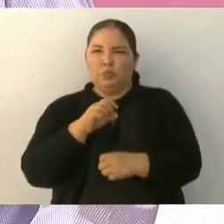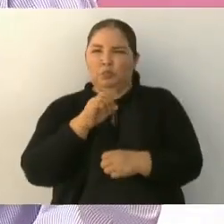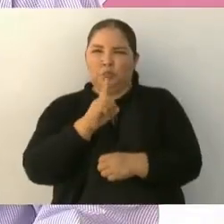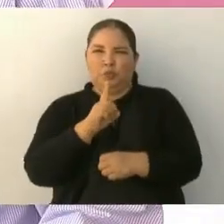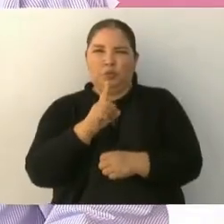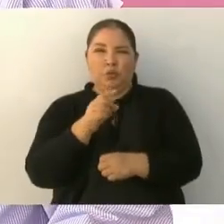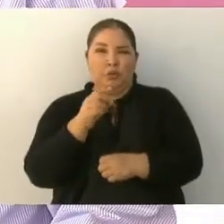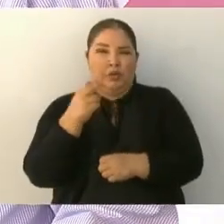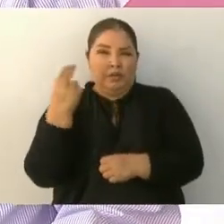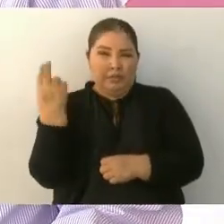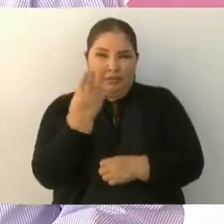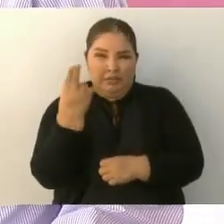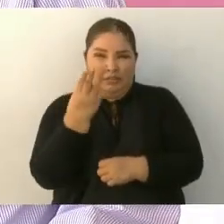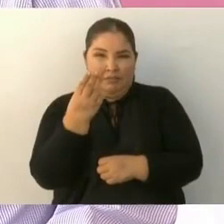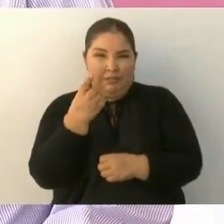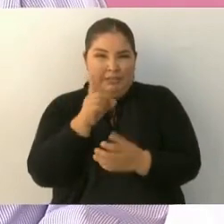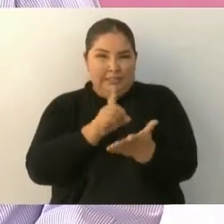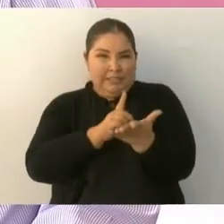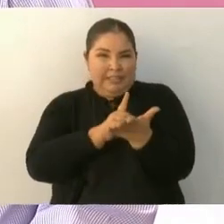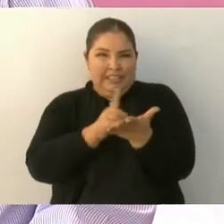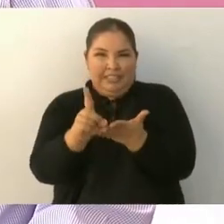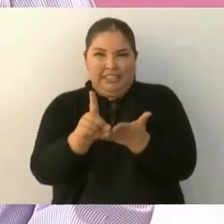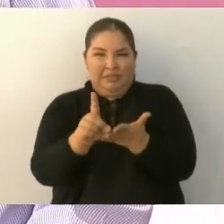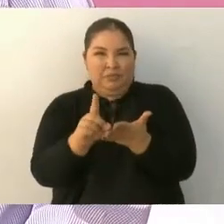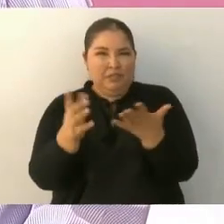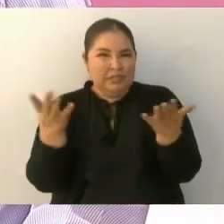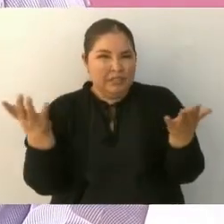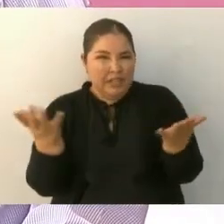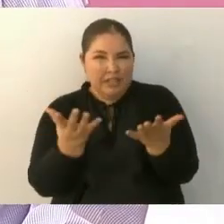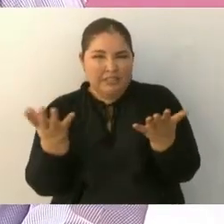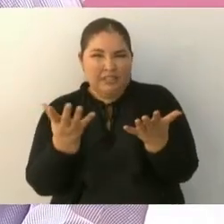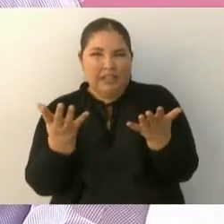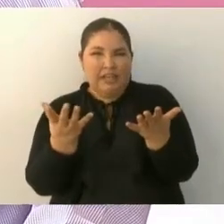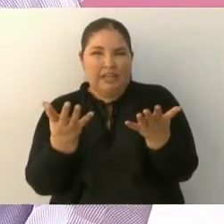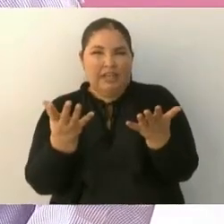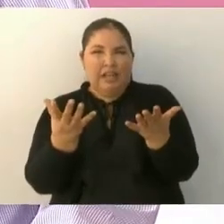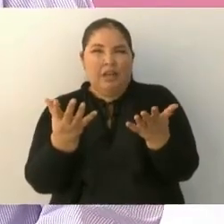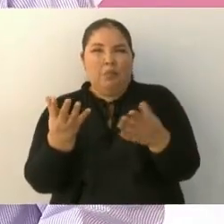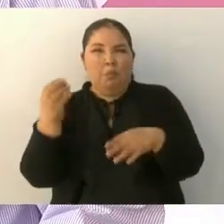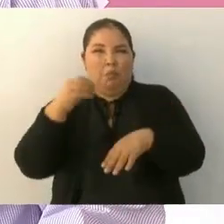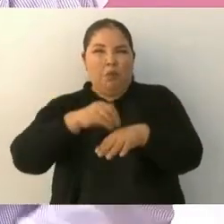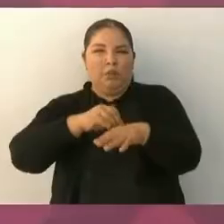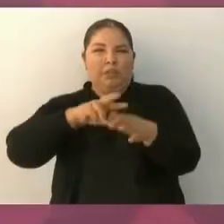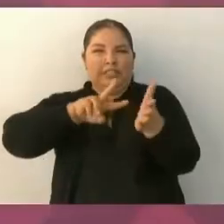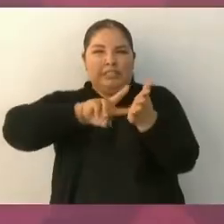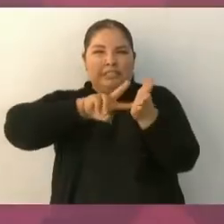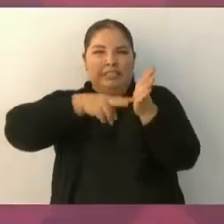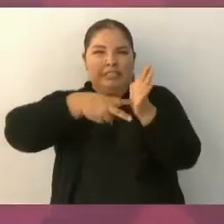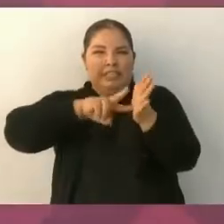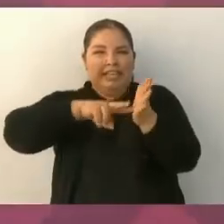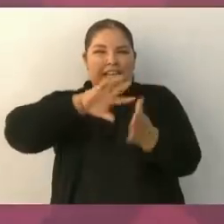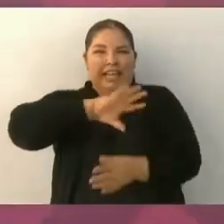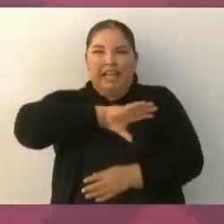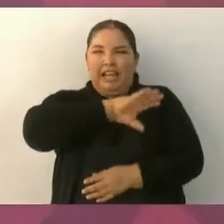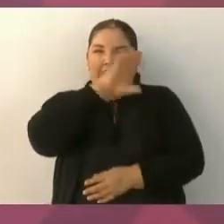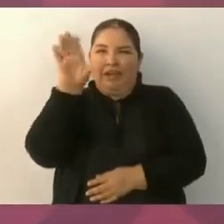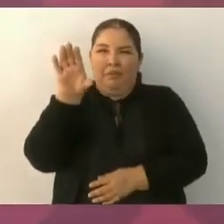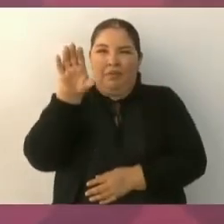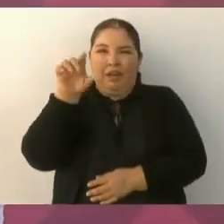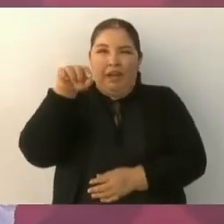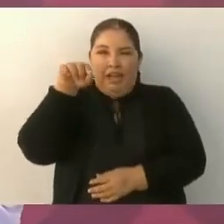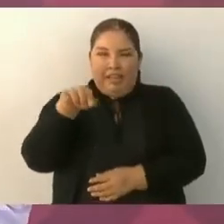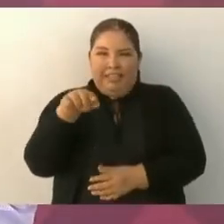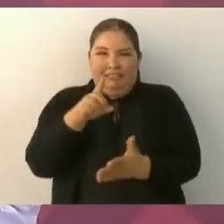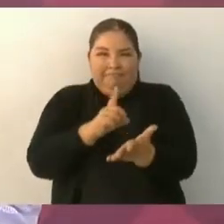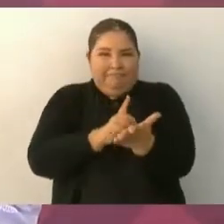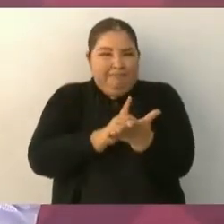las acciones que fuese necesario tomar, aplicando la ingeniería de campo. O sea, aquí tomamos decisiones en